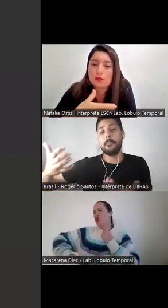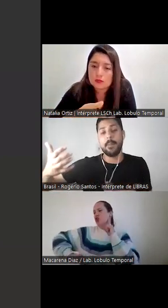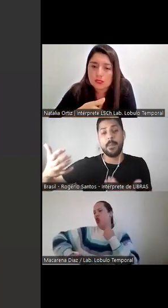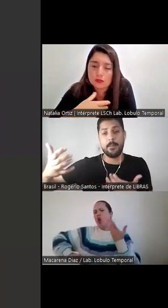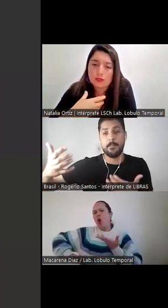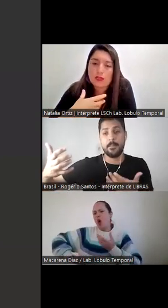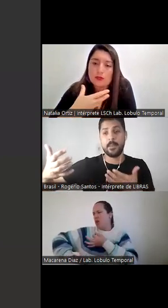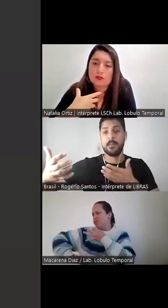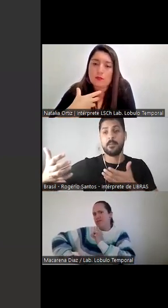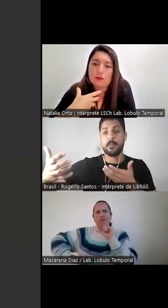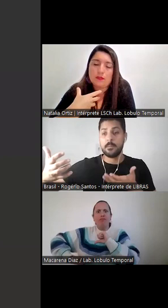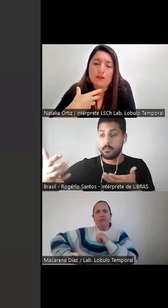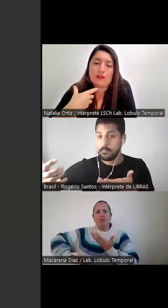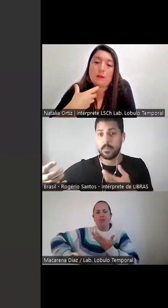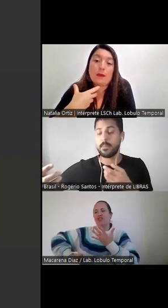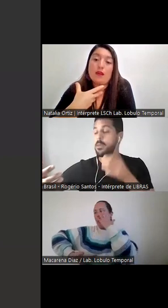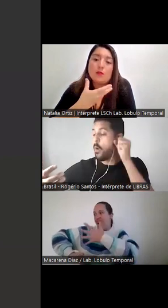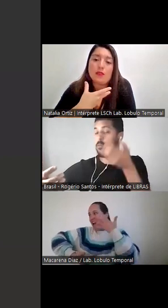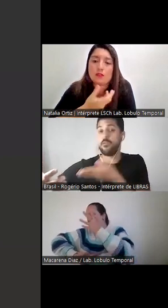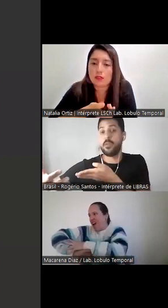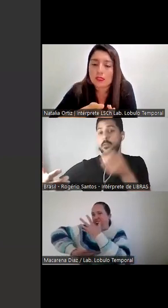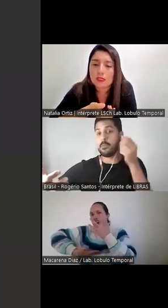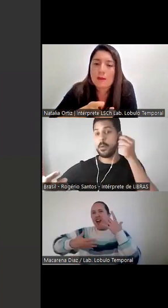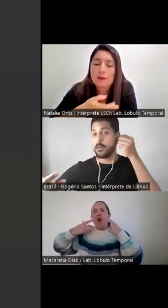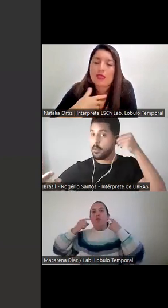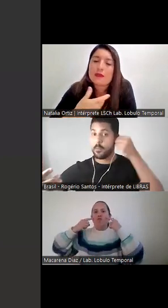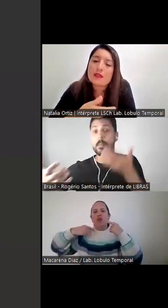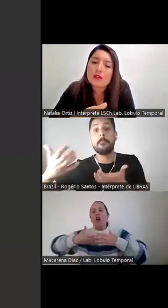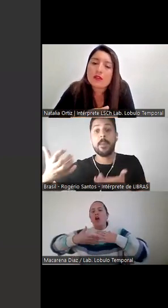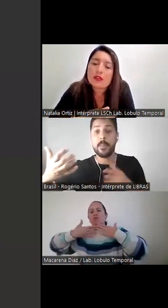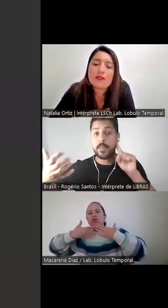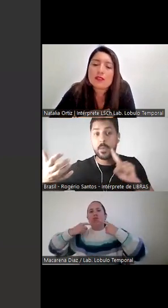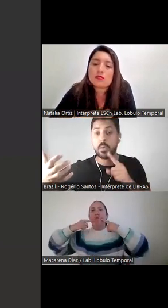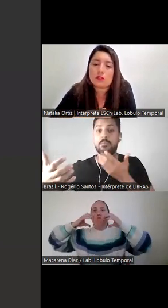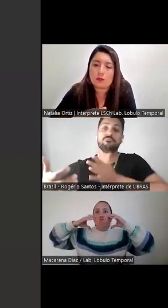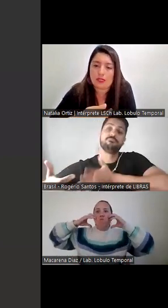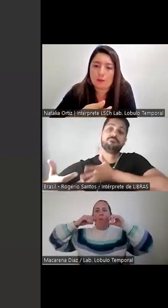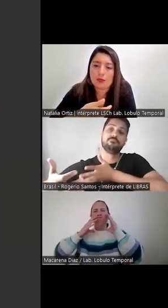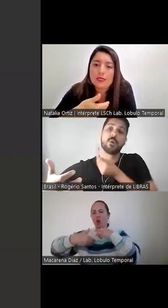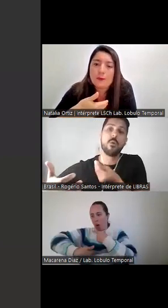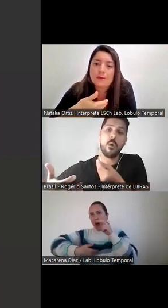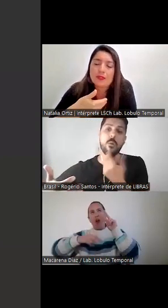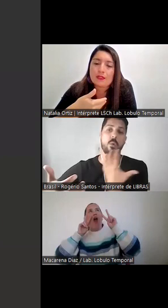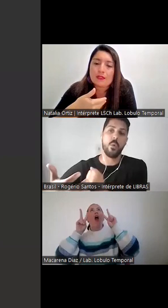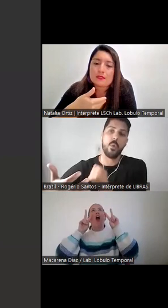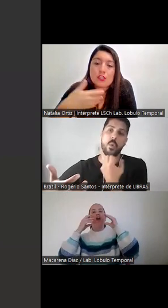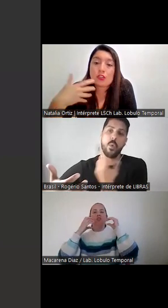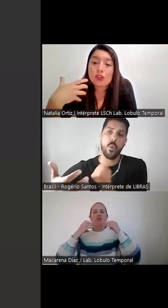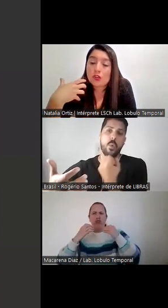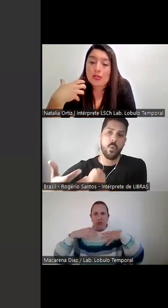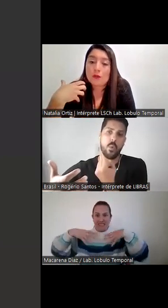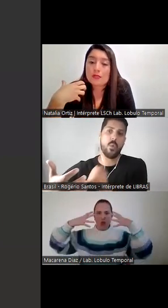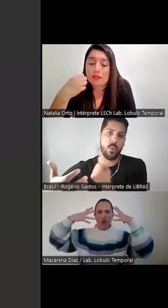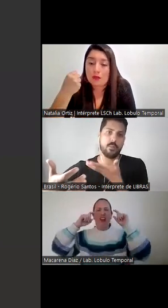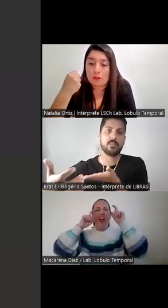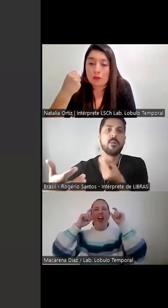la voz, ¿cierto?, de la persona, de la mamá o cuidador oyente. Pero ¿qué pasa con los bebés sordos, por ejemplo? Si yo no